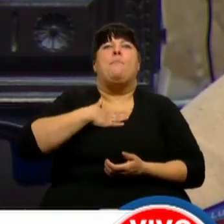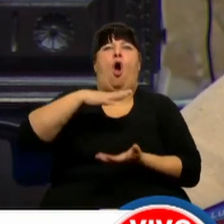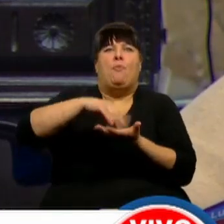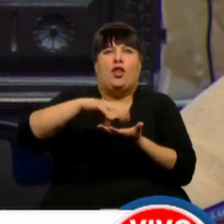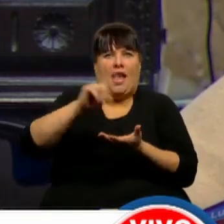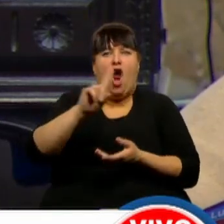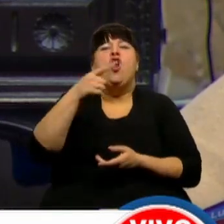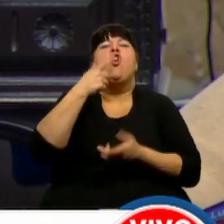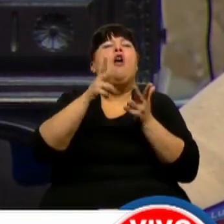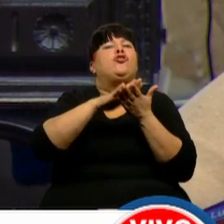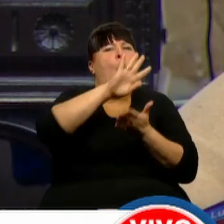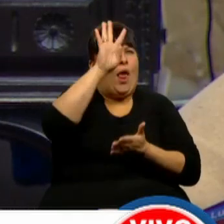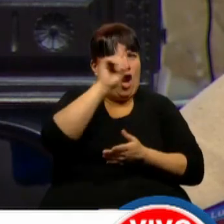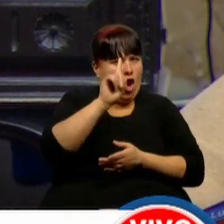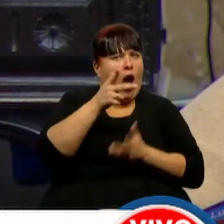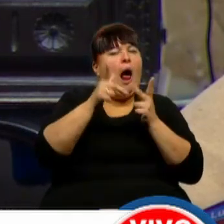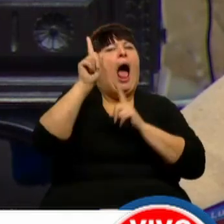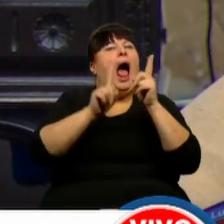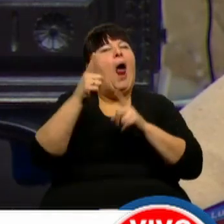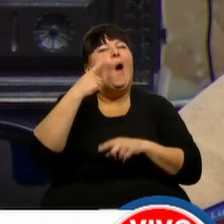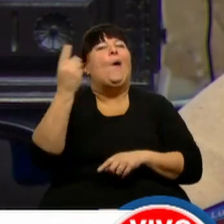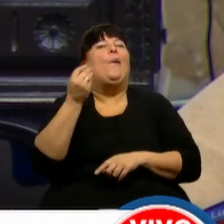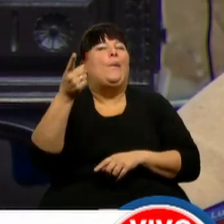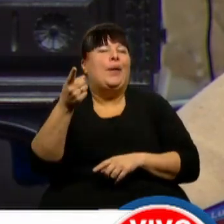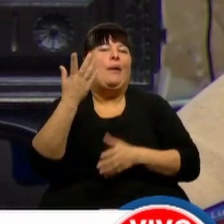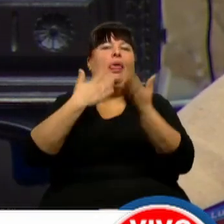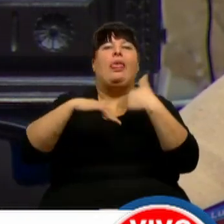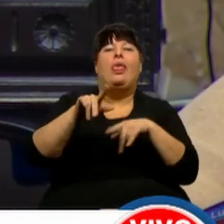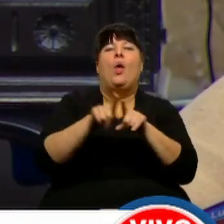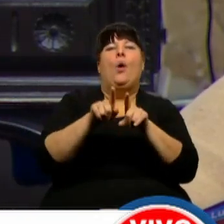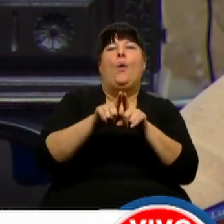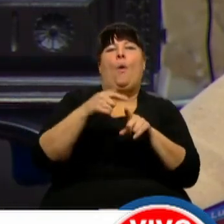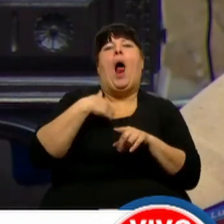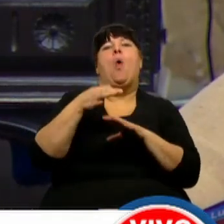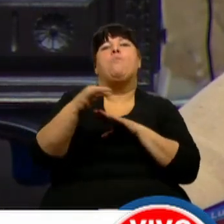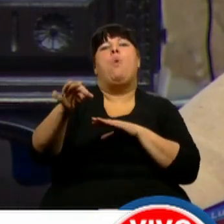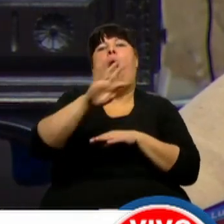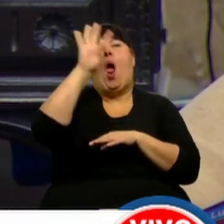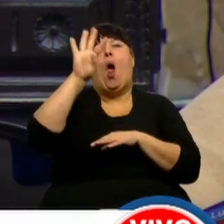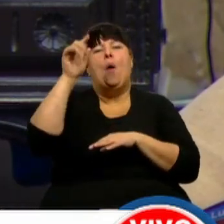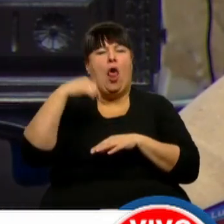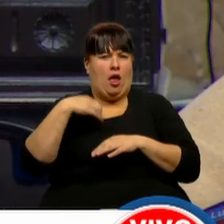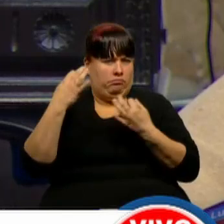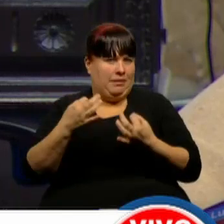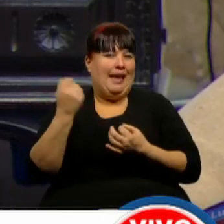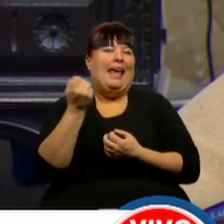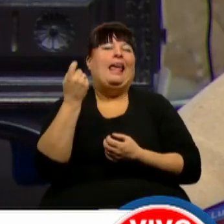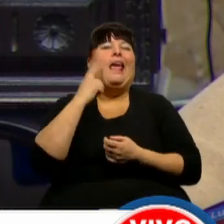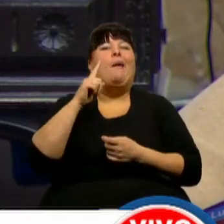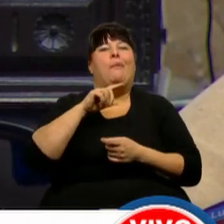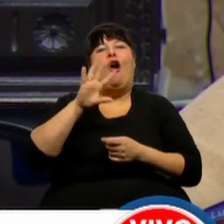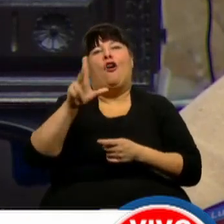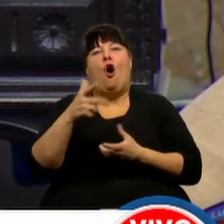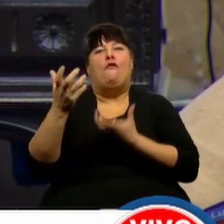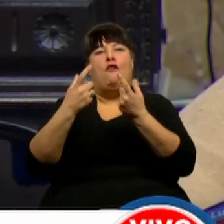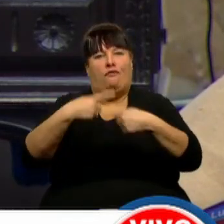pueblos originarios, sino que estoy hablando de algunos vivos que se hacen pasar por pueblos originarios para poder cometer estos